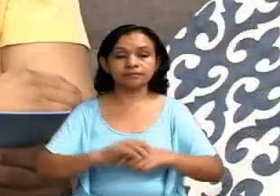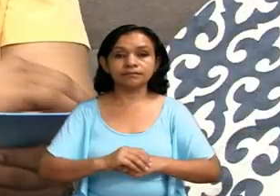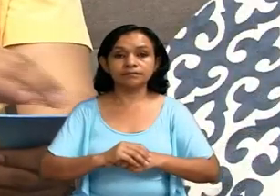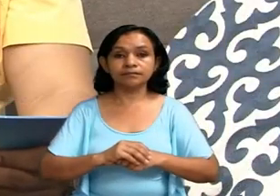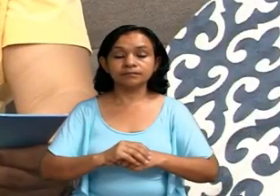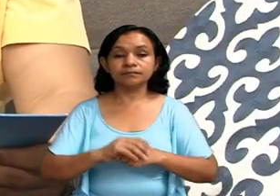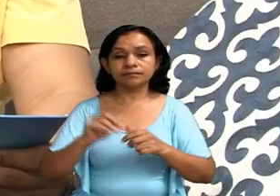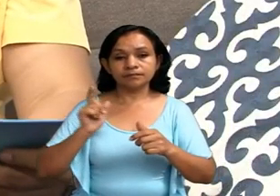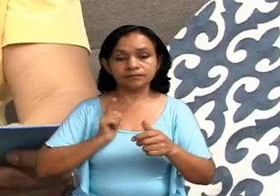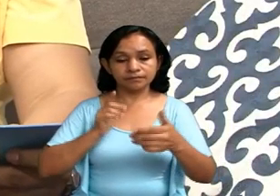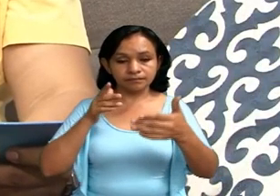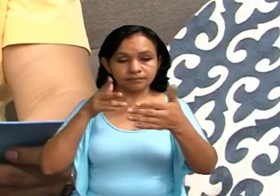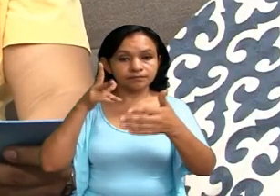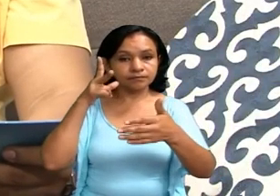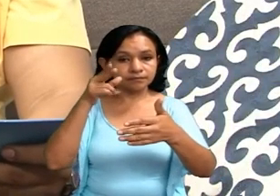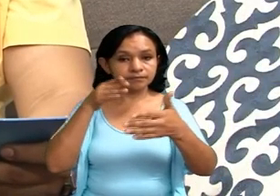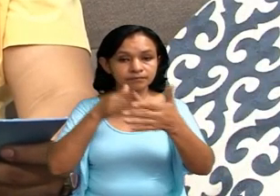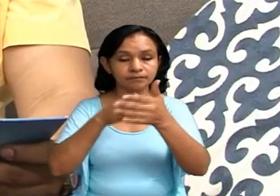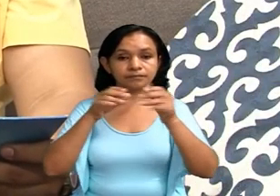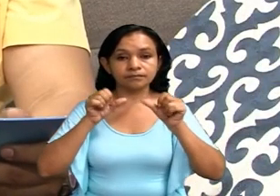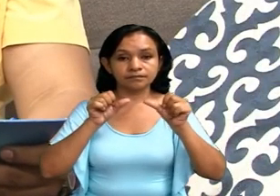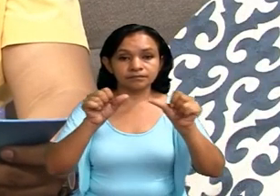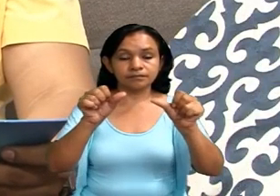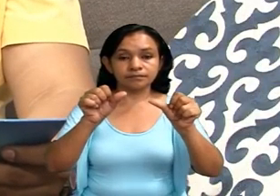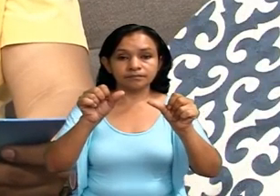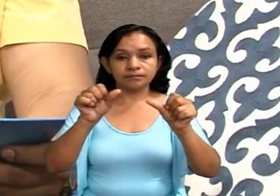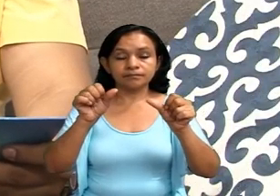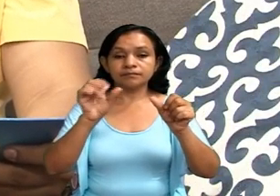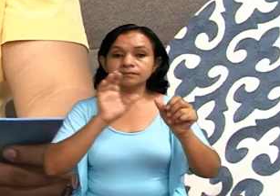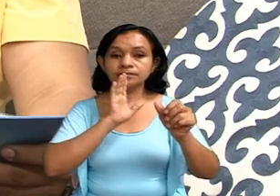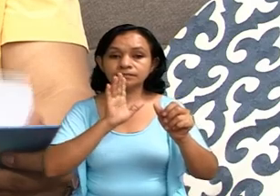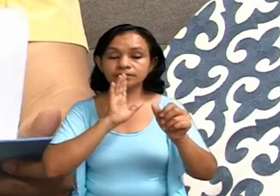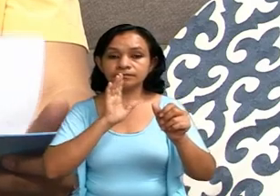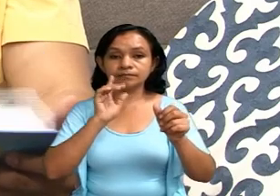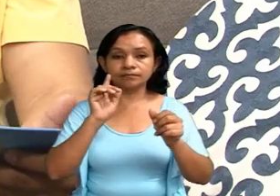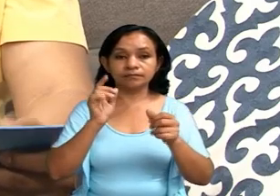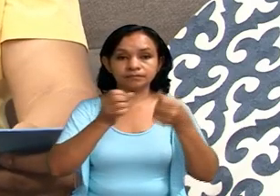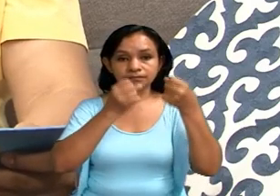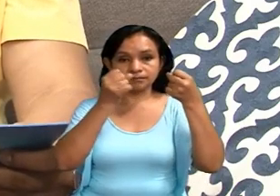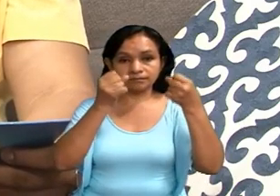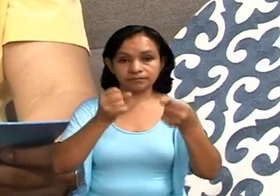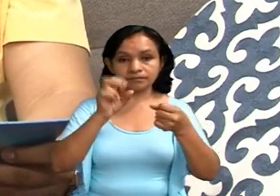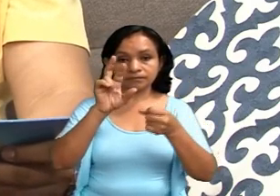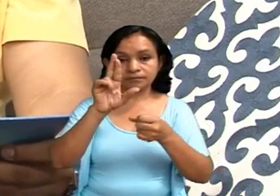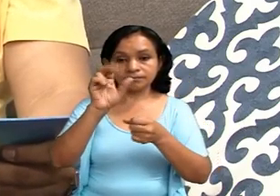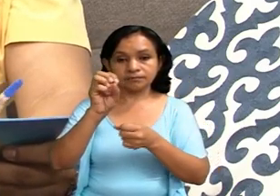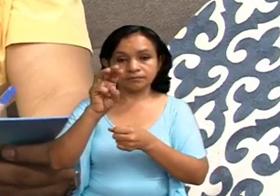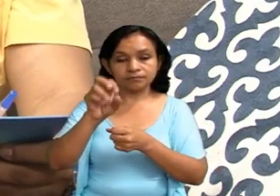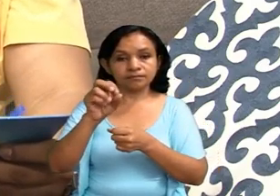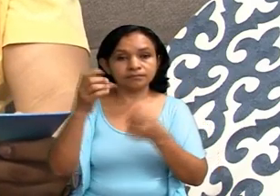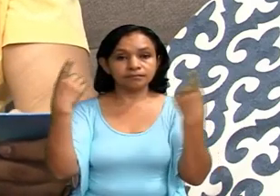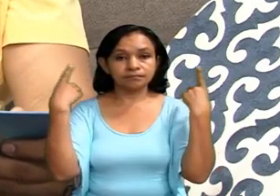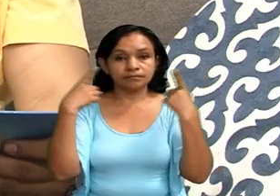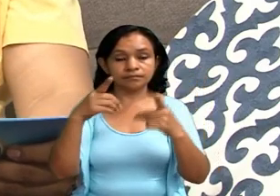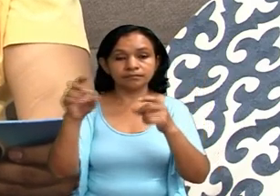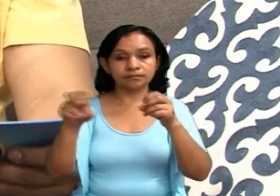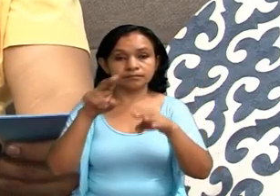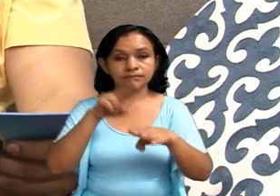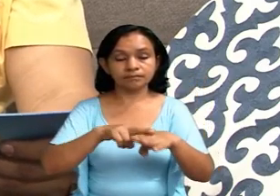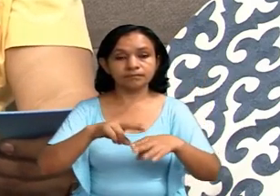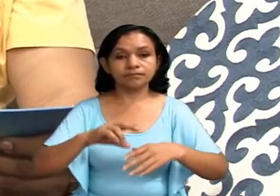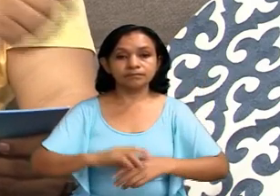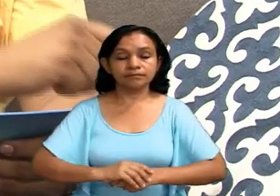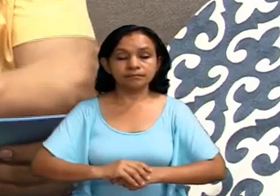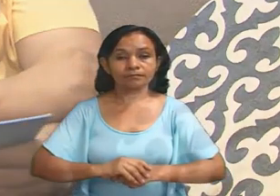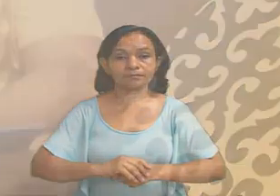Nosotros tenemos que hacer una pausa, pero al volver continuaremos nuestro proceso de conversación con el compañero Ramón Rodríguez, director del Teatro Nacional Rubén Darío.